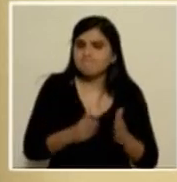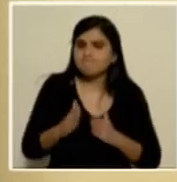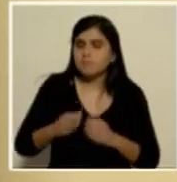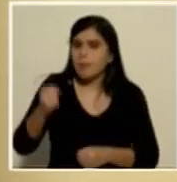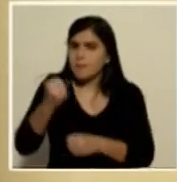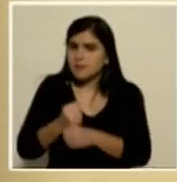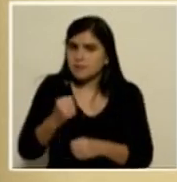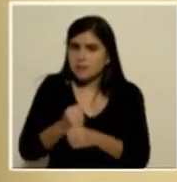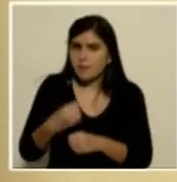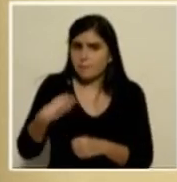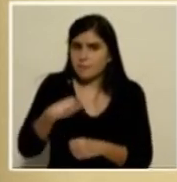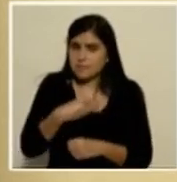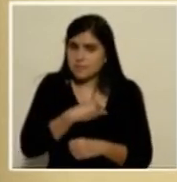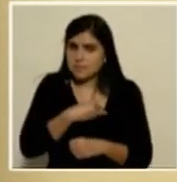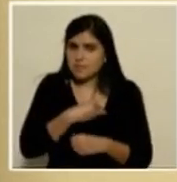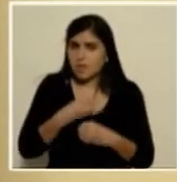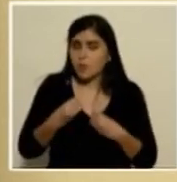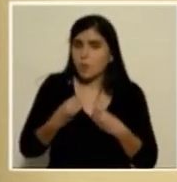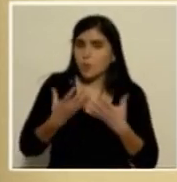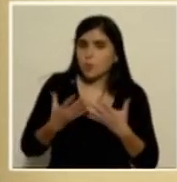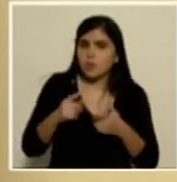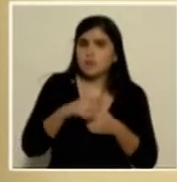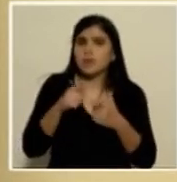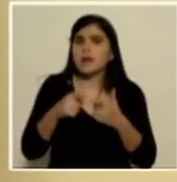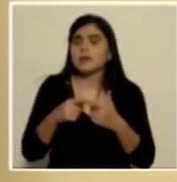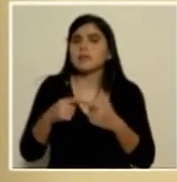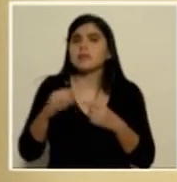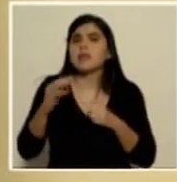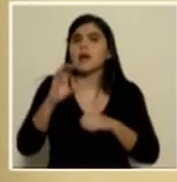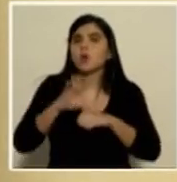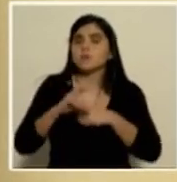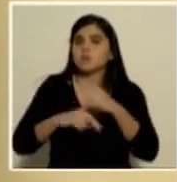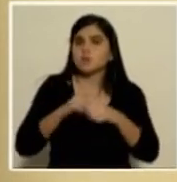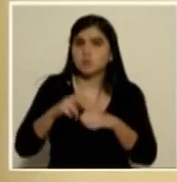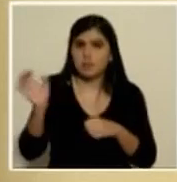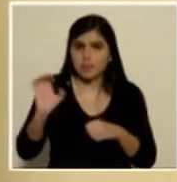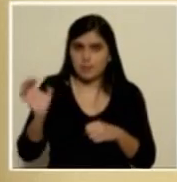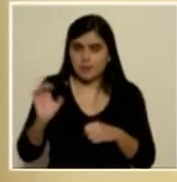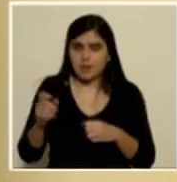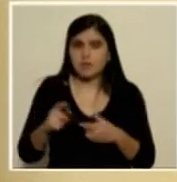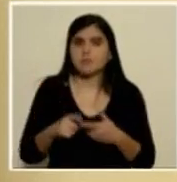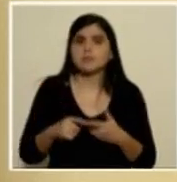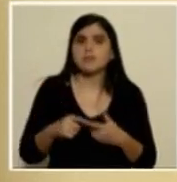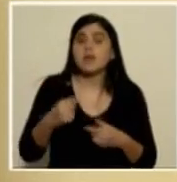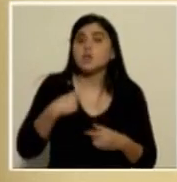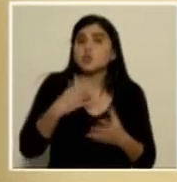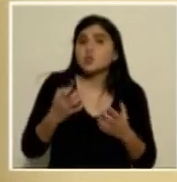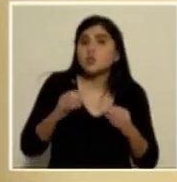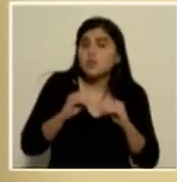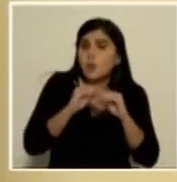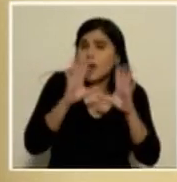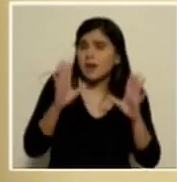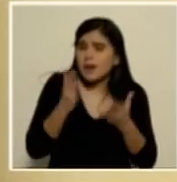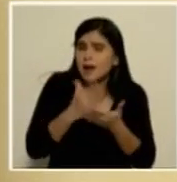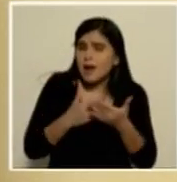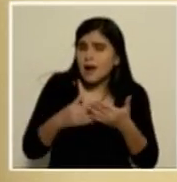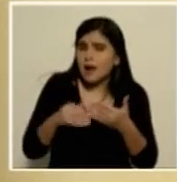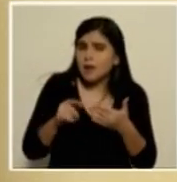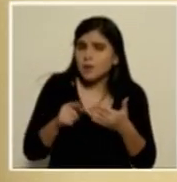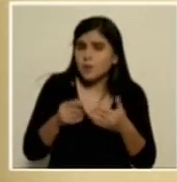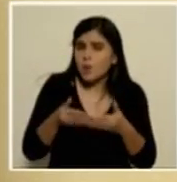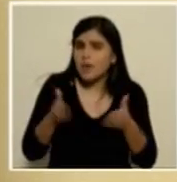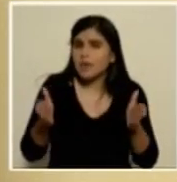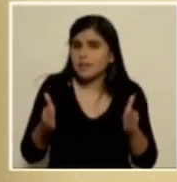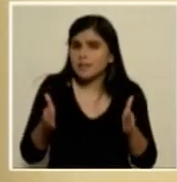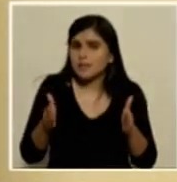Educación Pública y la Comisión Nacional de Emergencia. Quisiera también permitirme aclarar un aspecto adicional que tiene que ver con las cartas